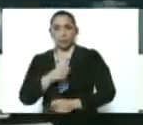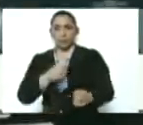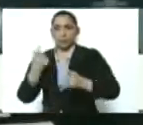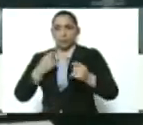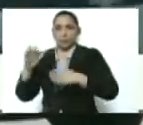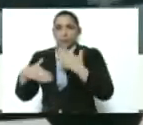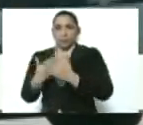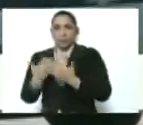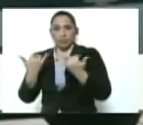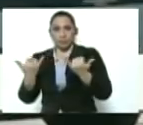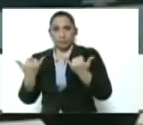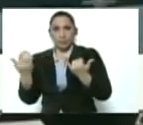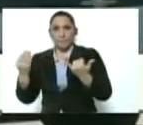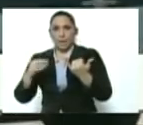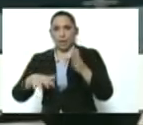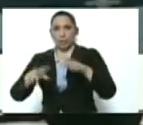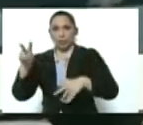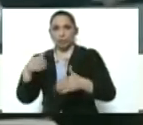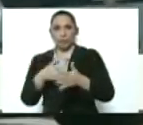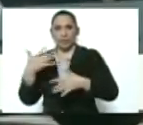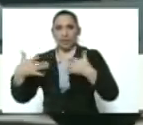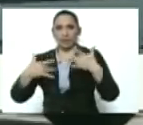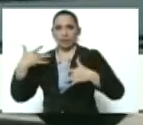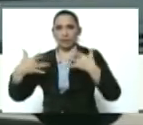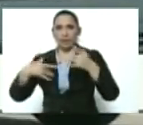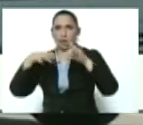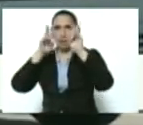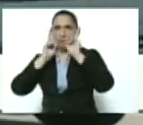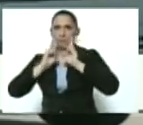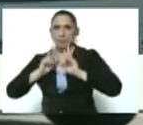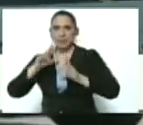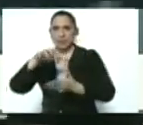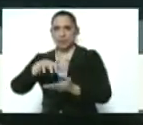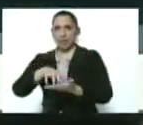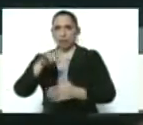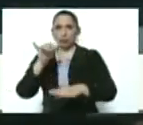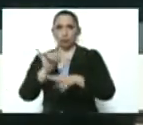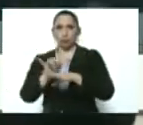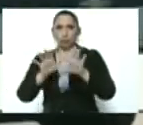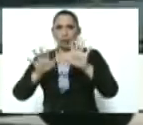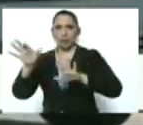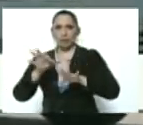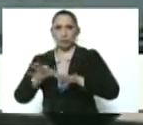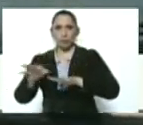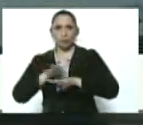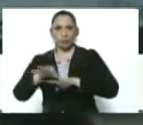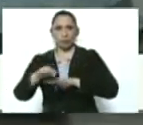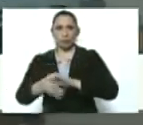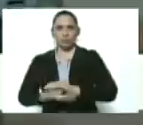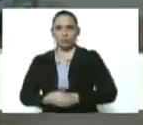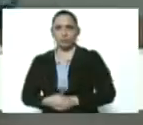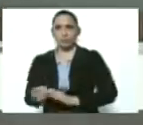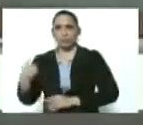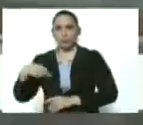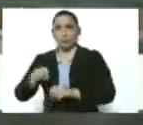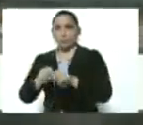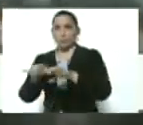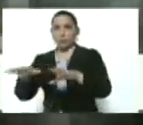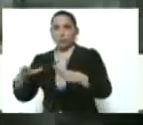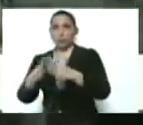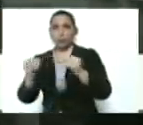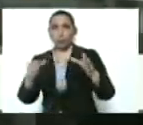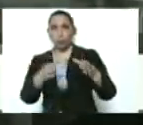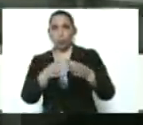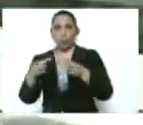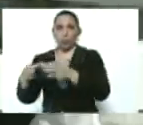hasta ahora más de 12 mil actividades infecciones en el estado sucre en los 15 municipios tenemos desplegado a todos los